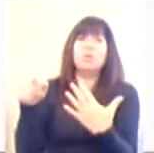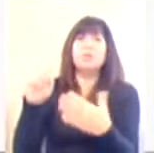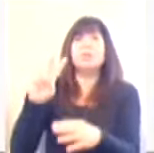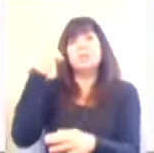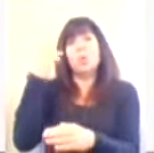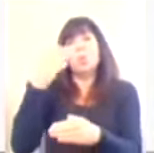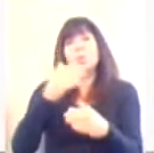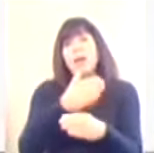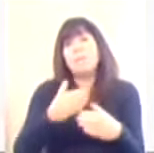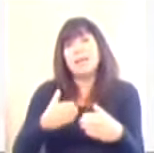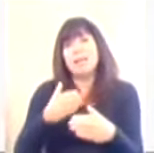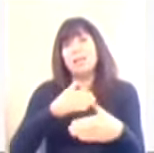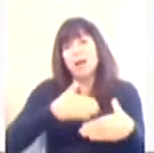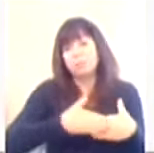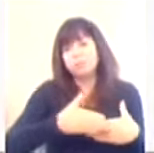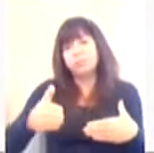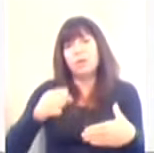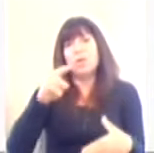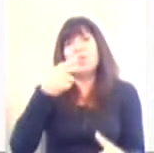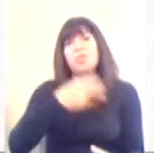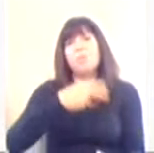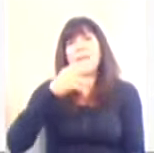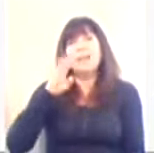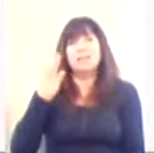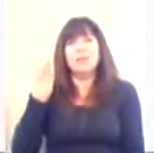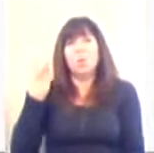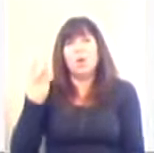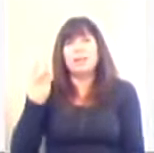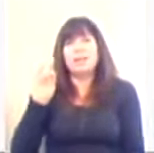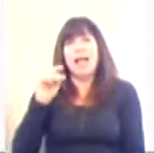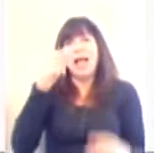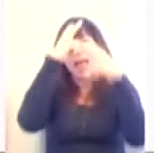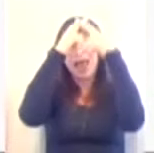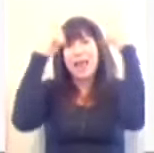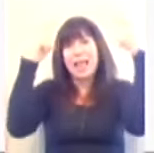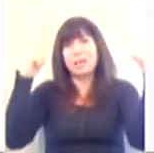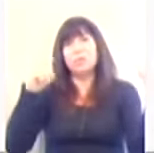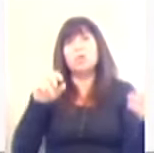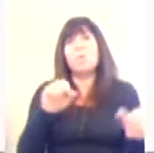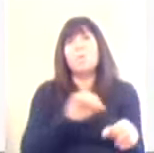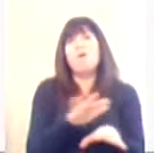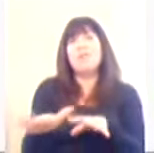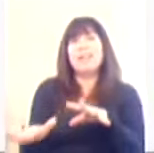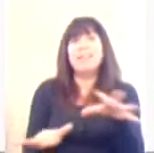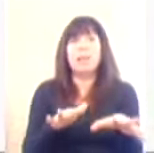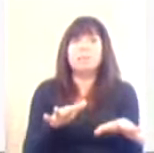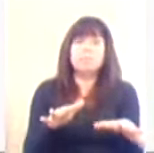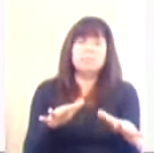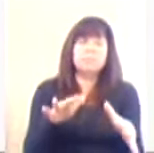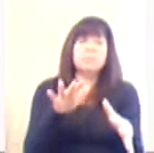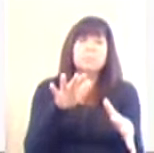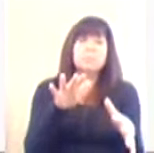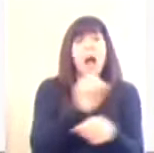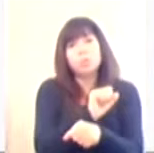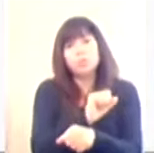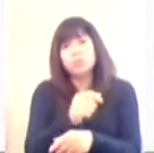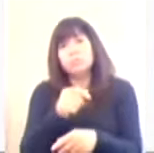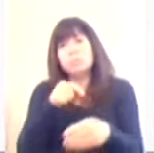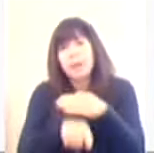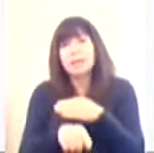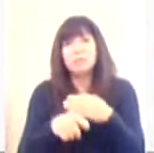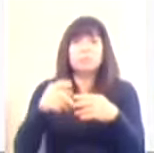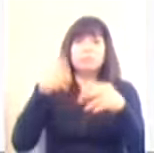mitad de aquí al 2050 va a ser la electromovilidad de transporte público, que ya está ocurriendo, y luego va a empezar a ocurrir crecientemente el